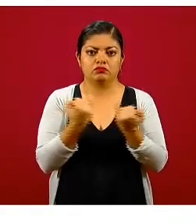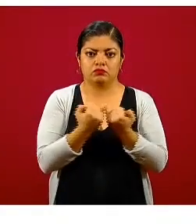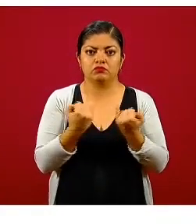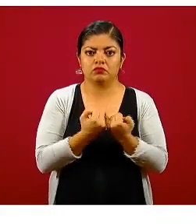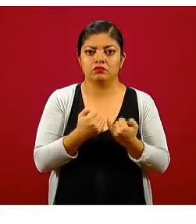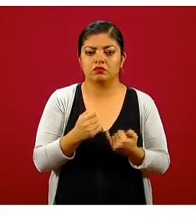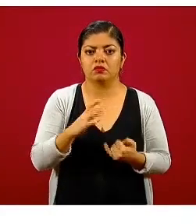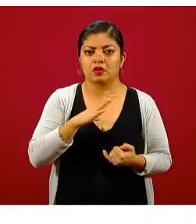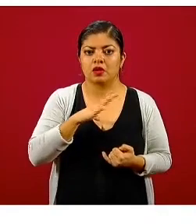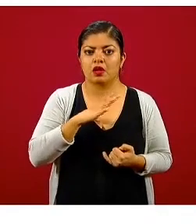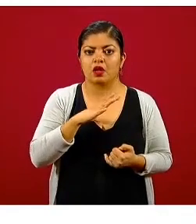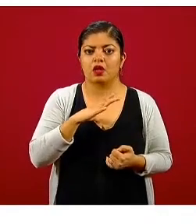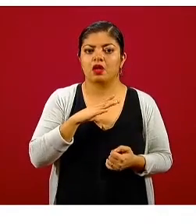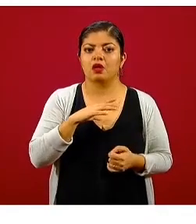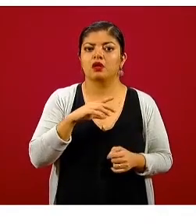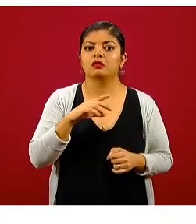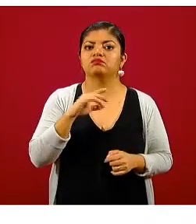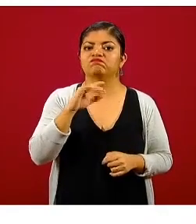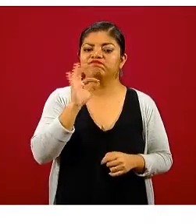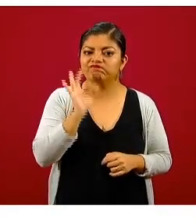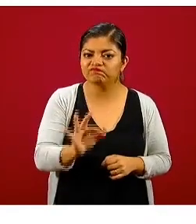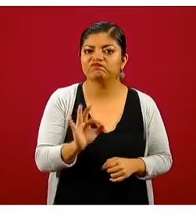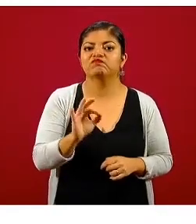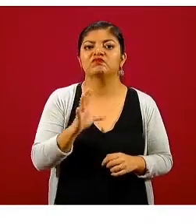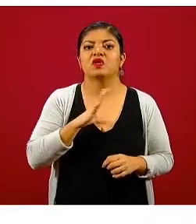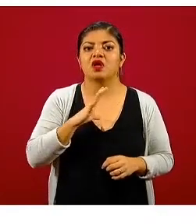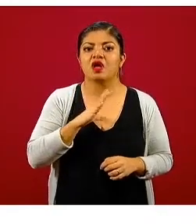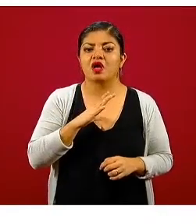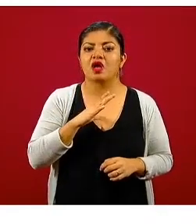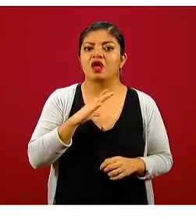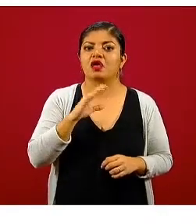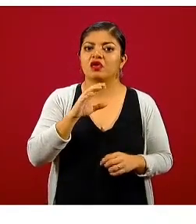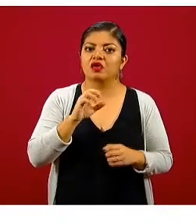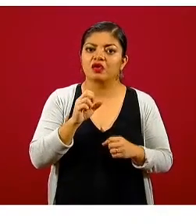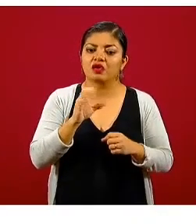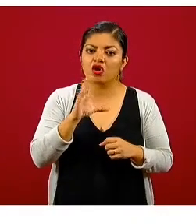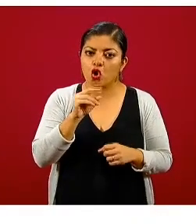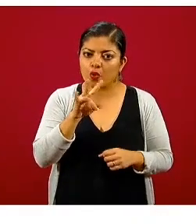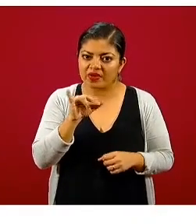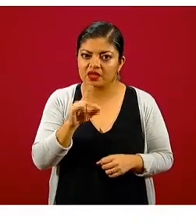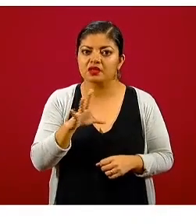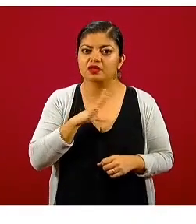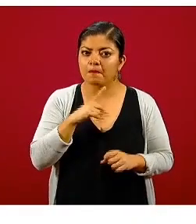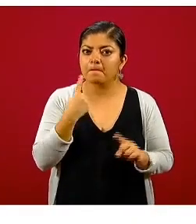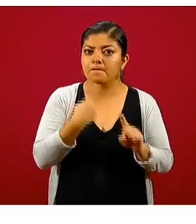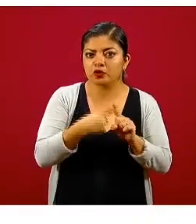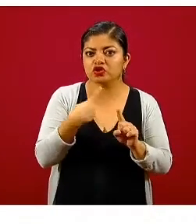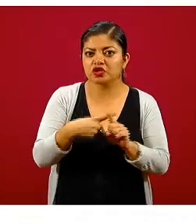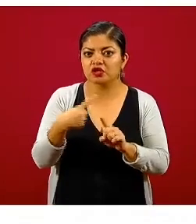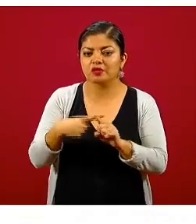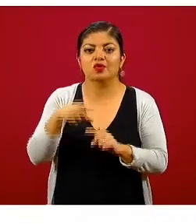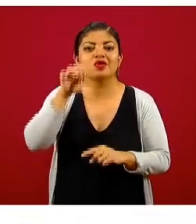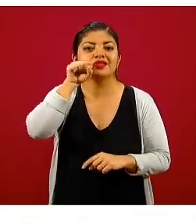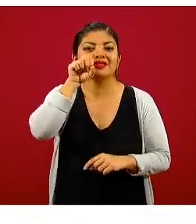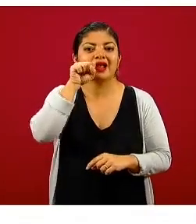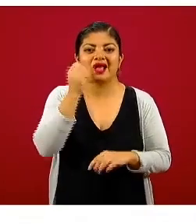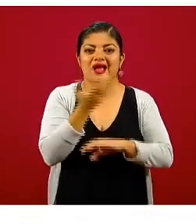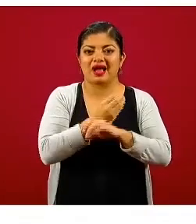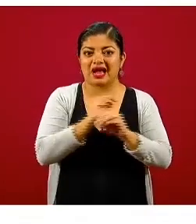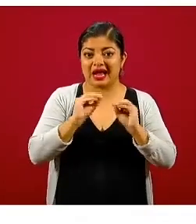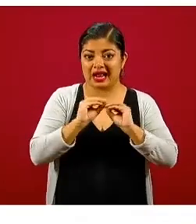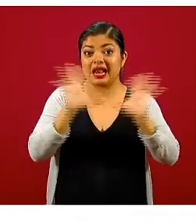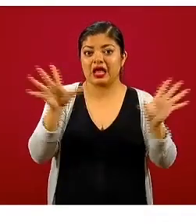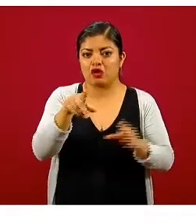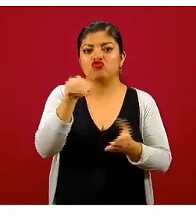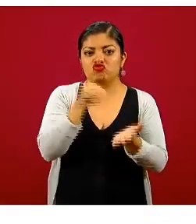casos que se van confirmando en el día a día en relación a las barras de color naranja claro, que son las que